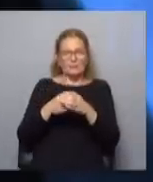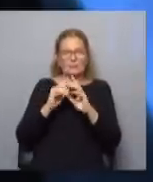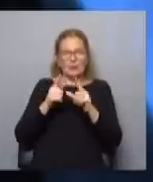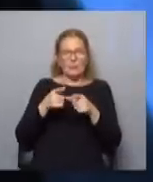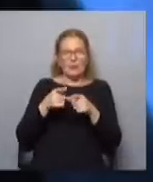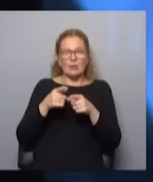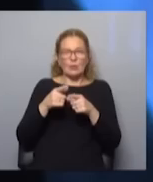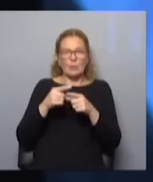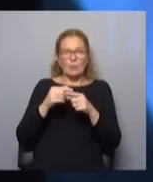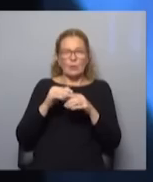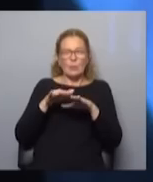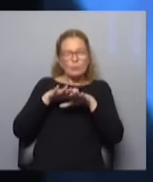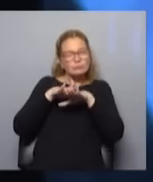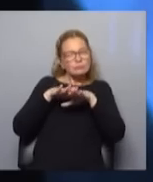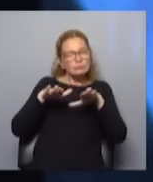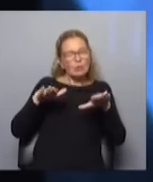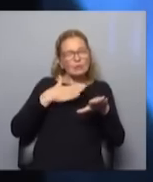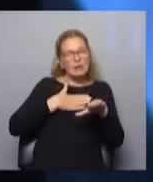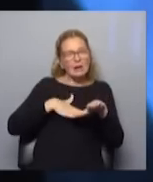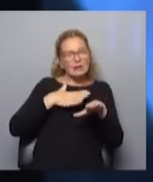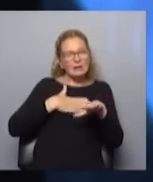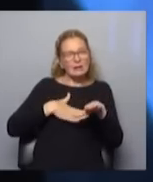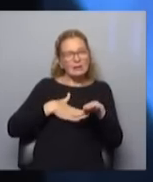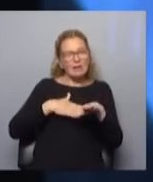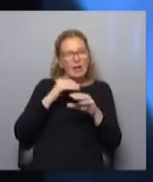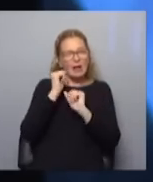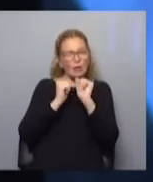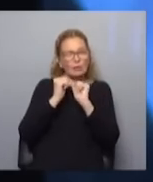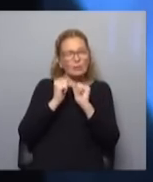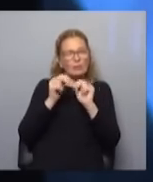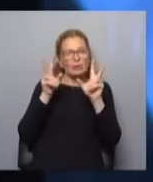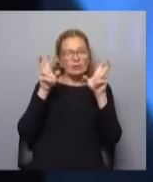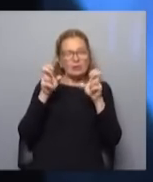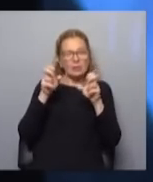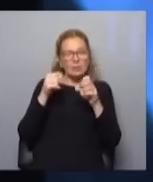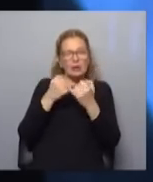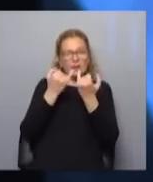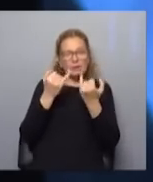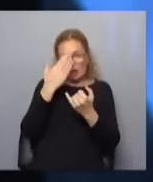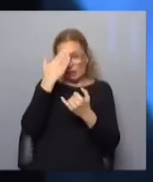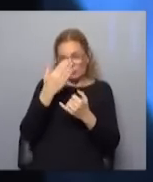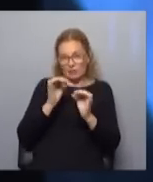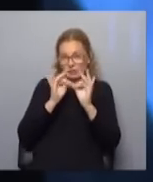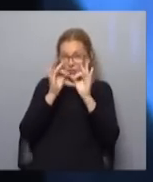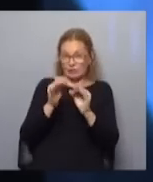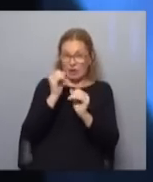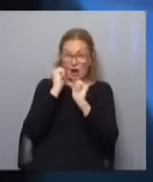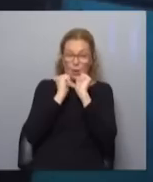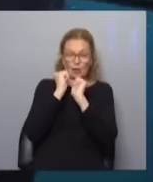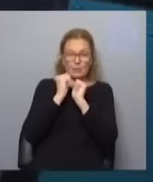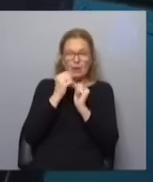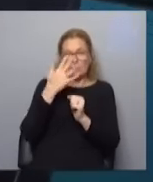un nivel de tranquilidad de las aguas de la economía porque estaba todo el tema hoy el día que el frente llegue al gobierno lo que va a pasar con la economía